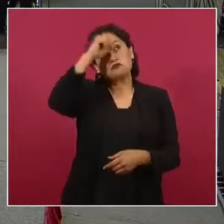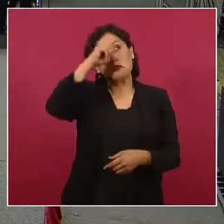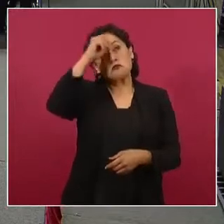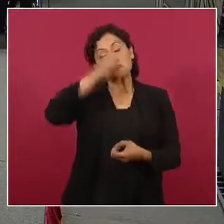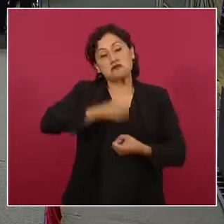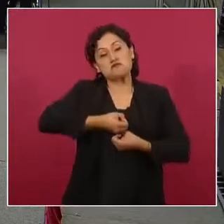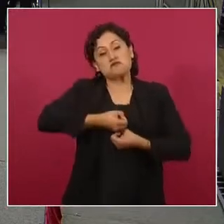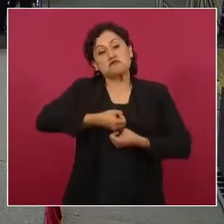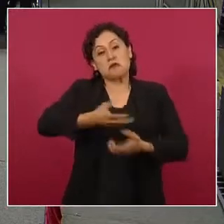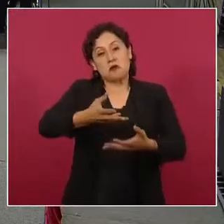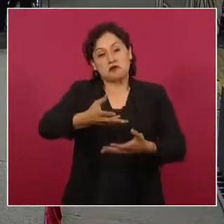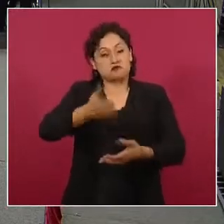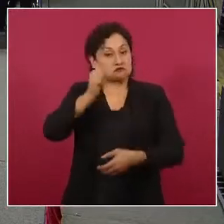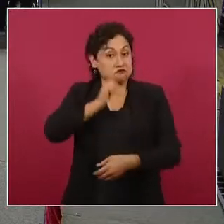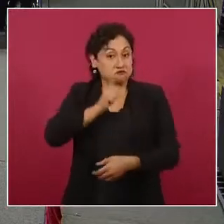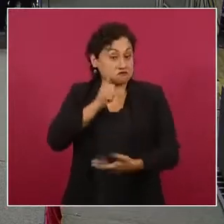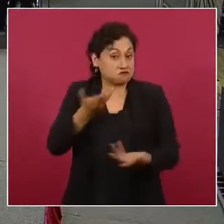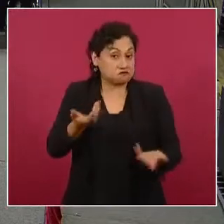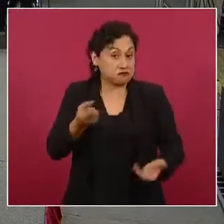bodega.